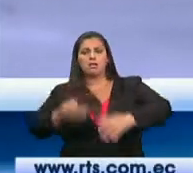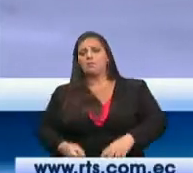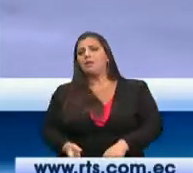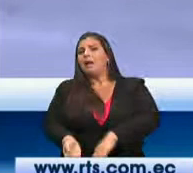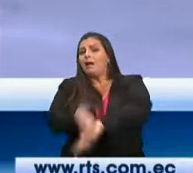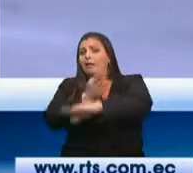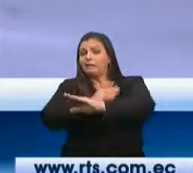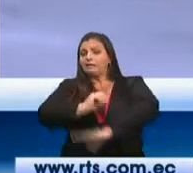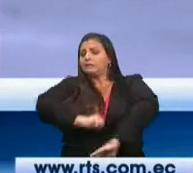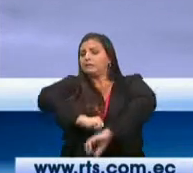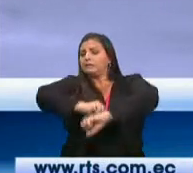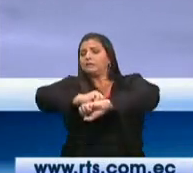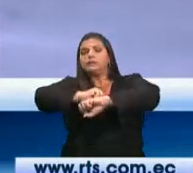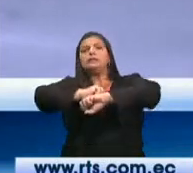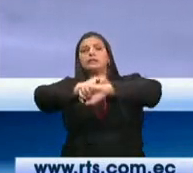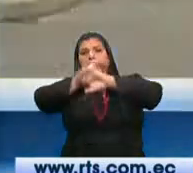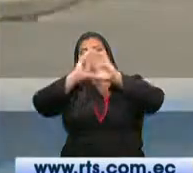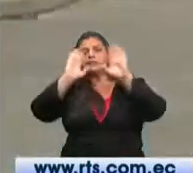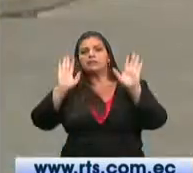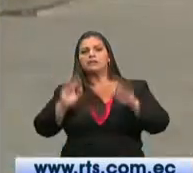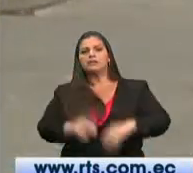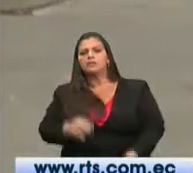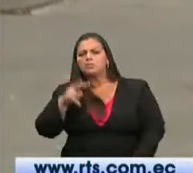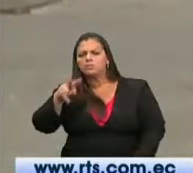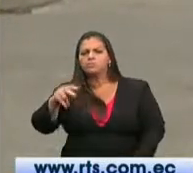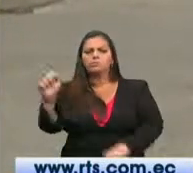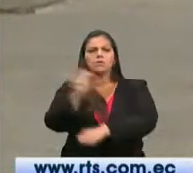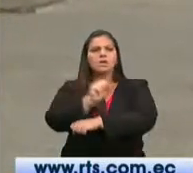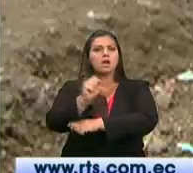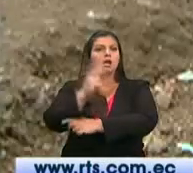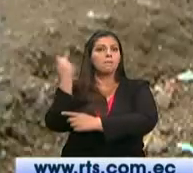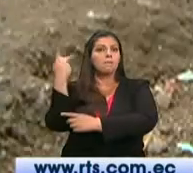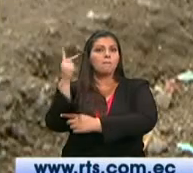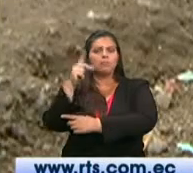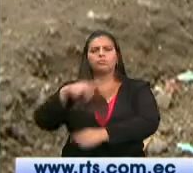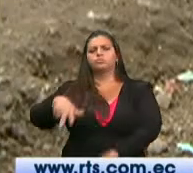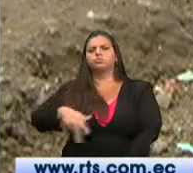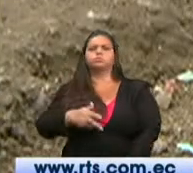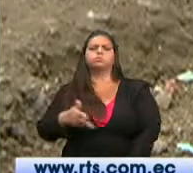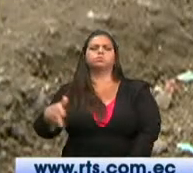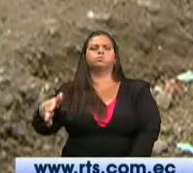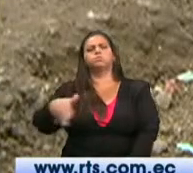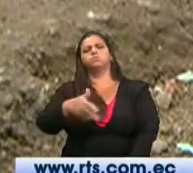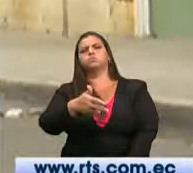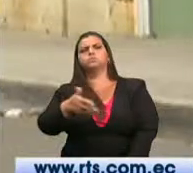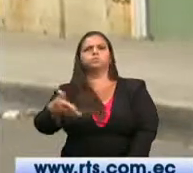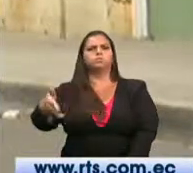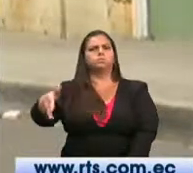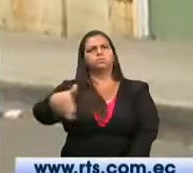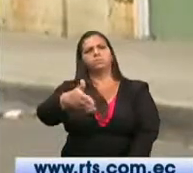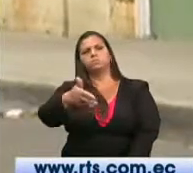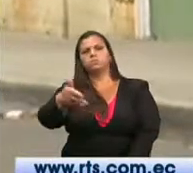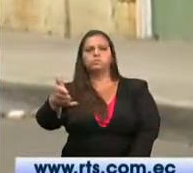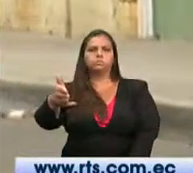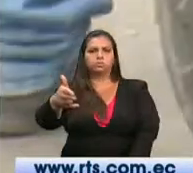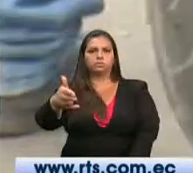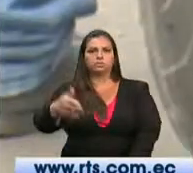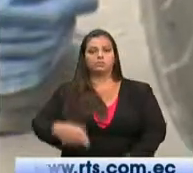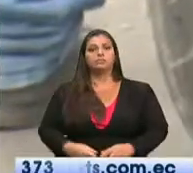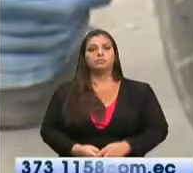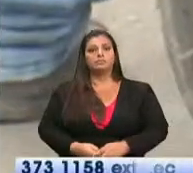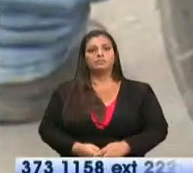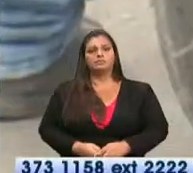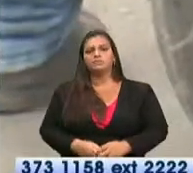que un auto gris dio varias vueltas por la zona y que minutos antes a la explosión se percataron